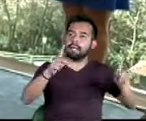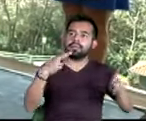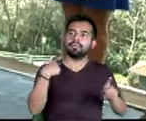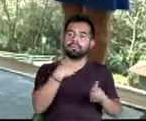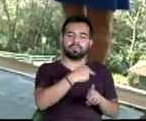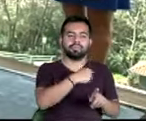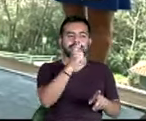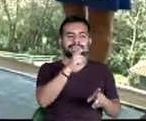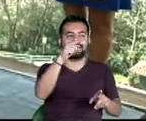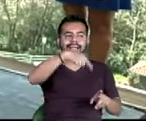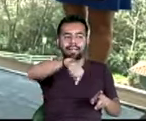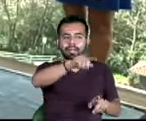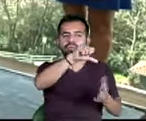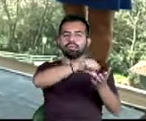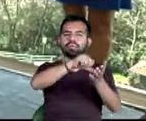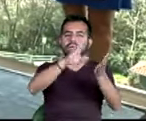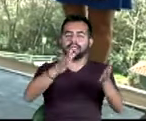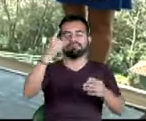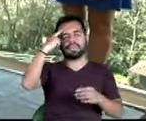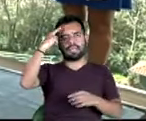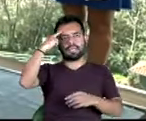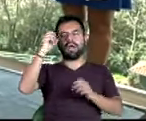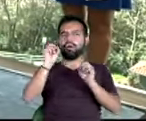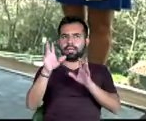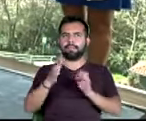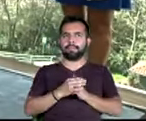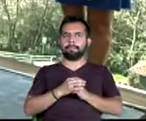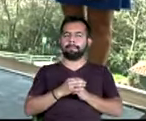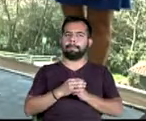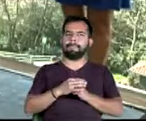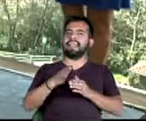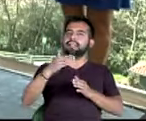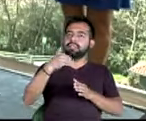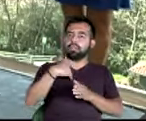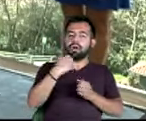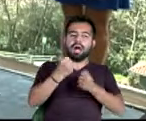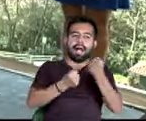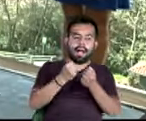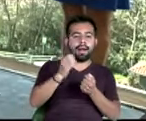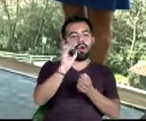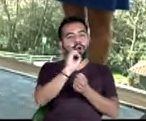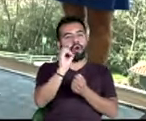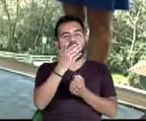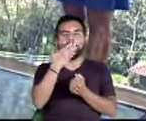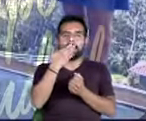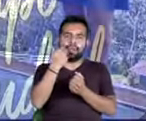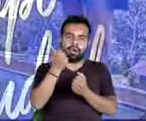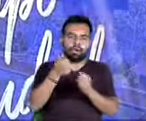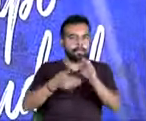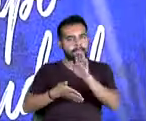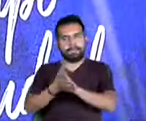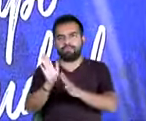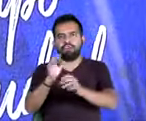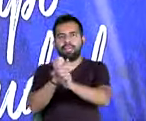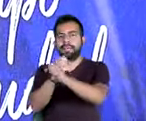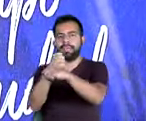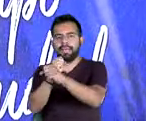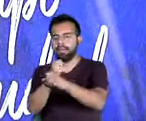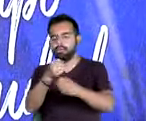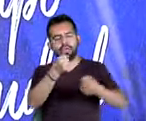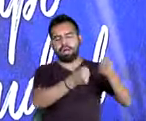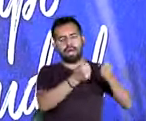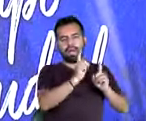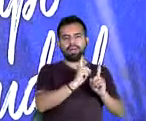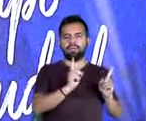hacerle pensar a la ciudadanía si acaso no es mejor que al centro de Quito hoy me vaya en metro, ¿no es cierto?, en vez de irme en